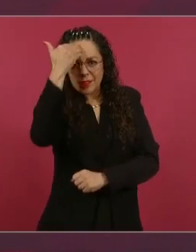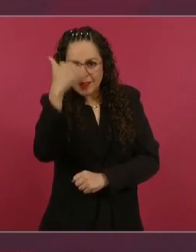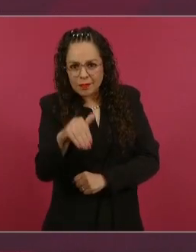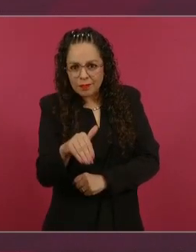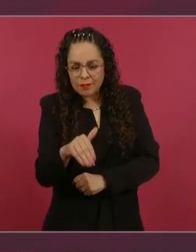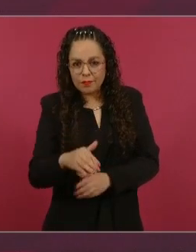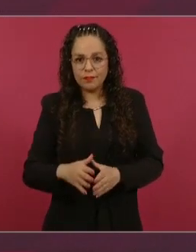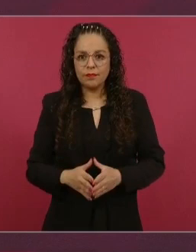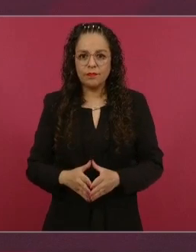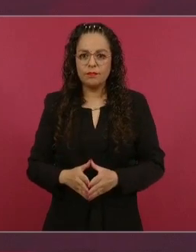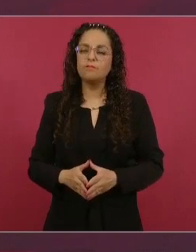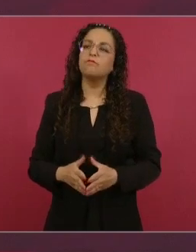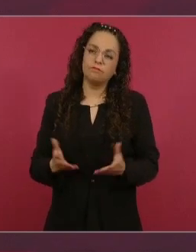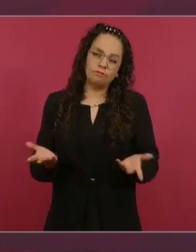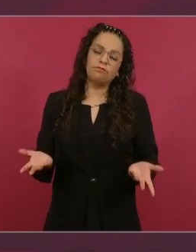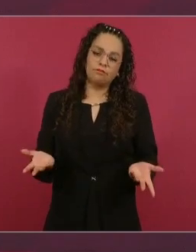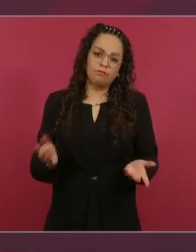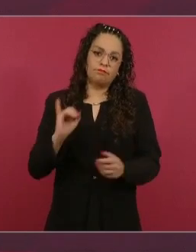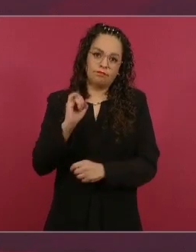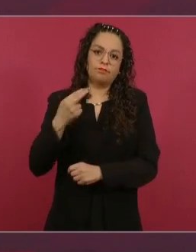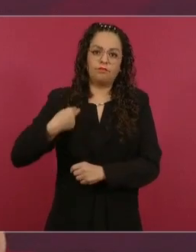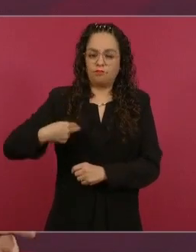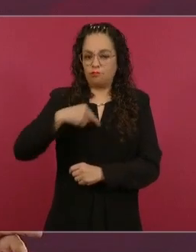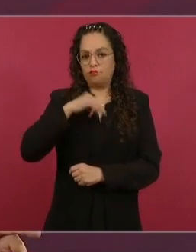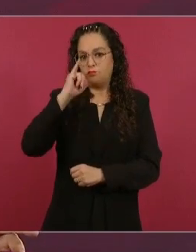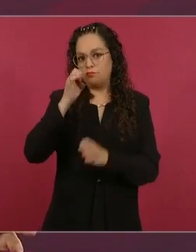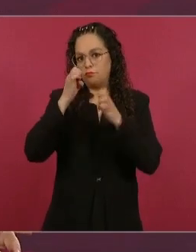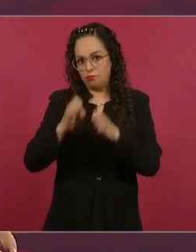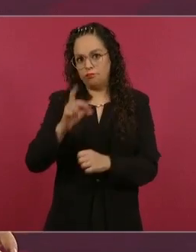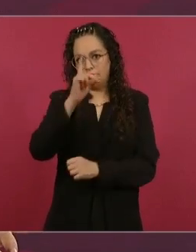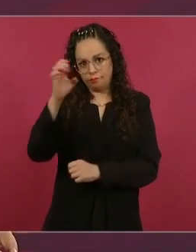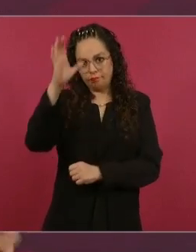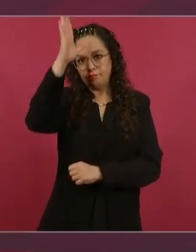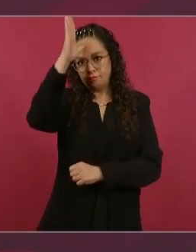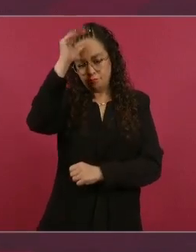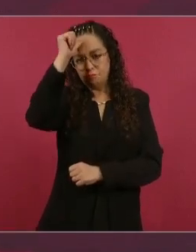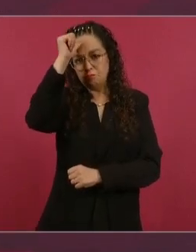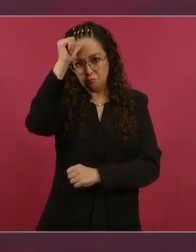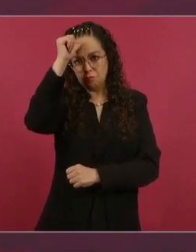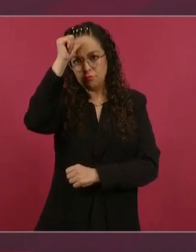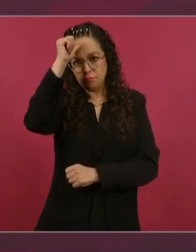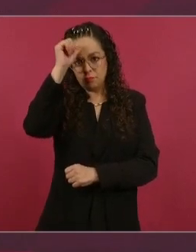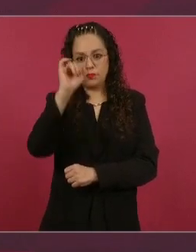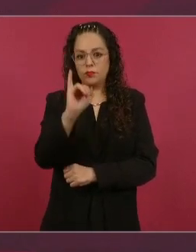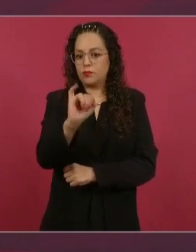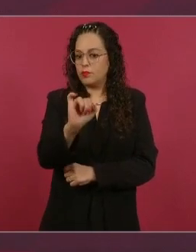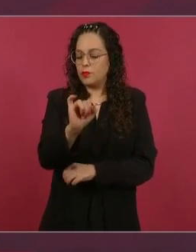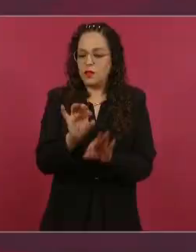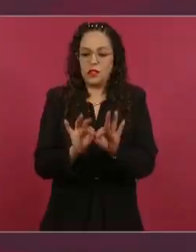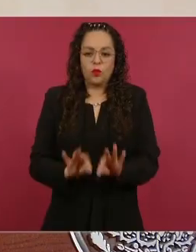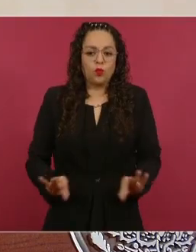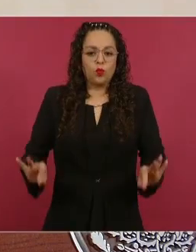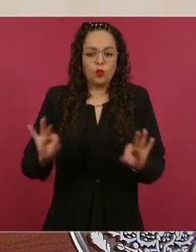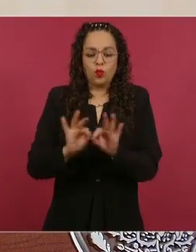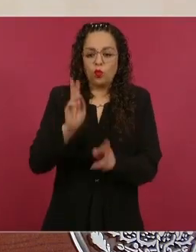se concilie, de que se llegue a un acuerdo